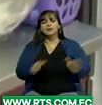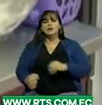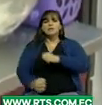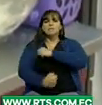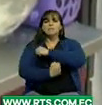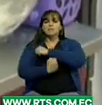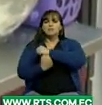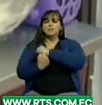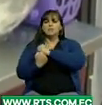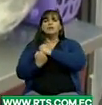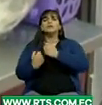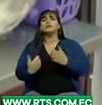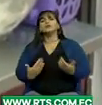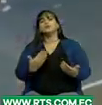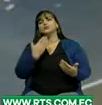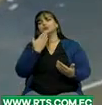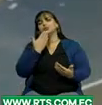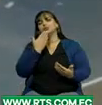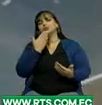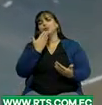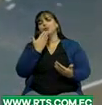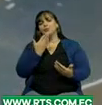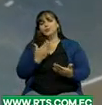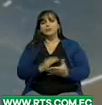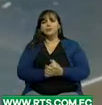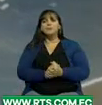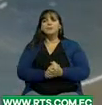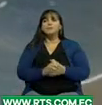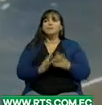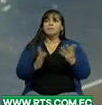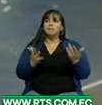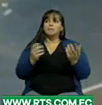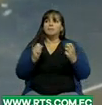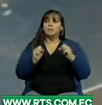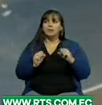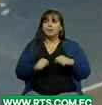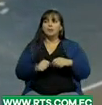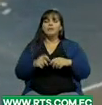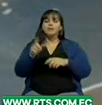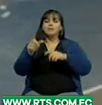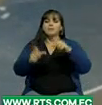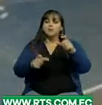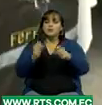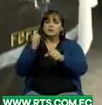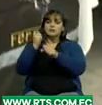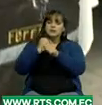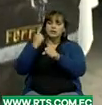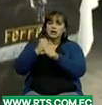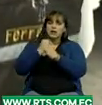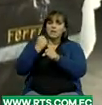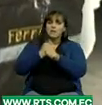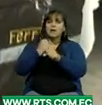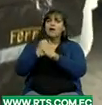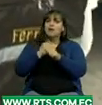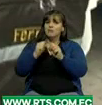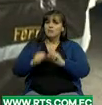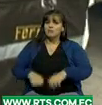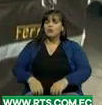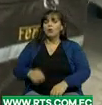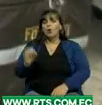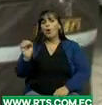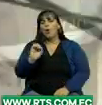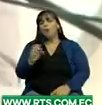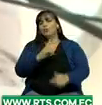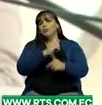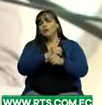proyecto habitacional consiste en la generación de medios para impulsar el crecimiento económico y la inclusión laboral de sus